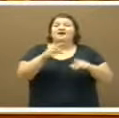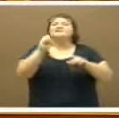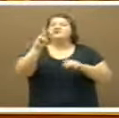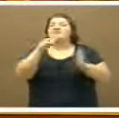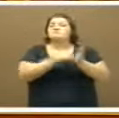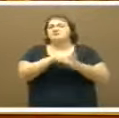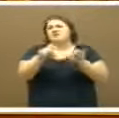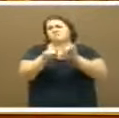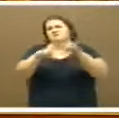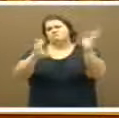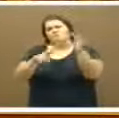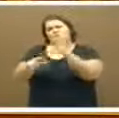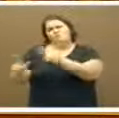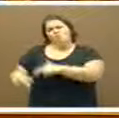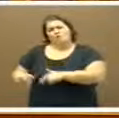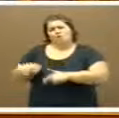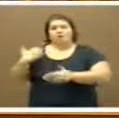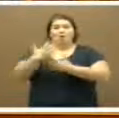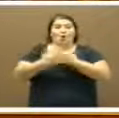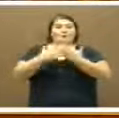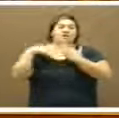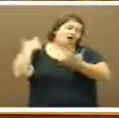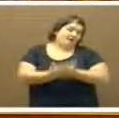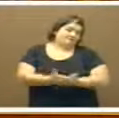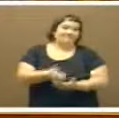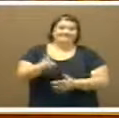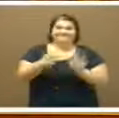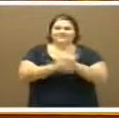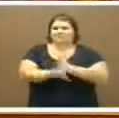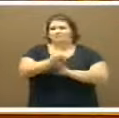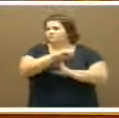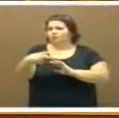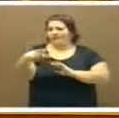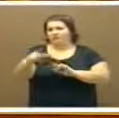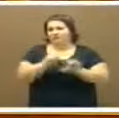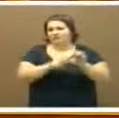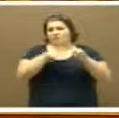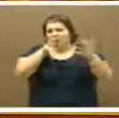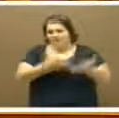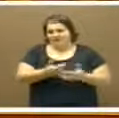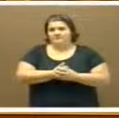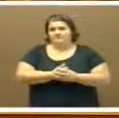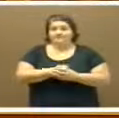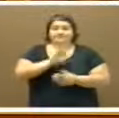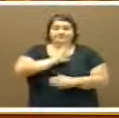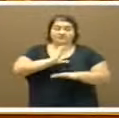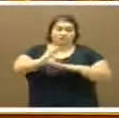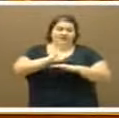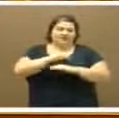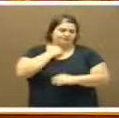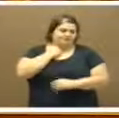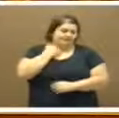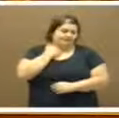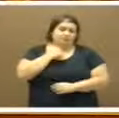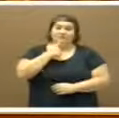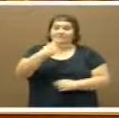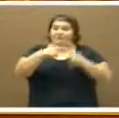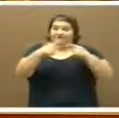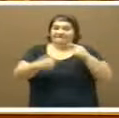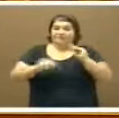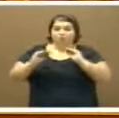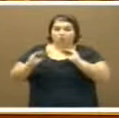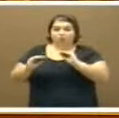gobiernan. Ese es el resultado de la Extremadura real. Señor consejero, antes le he dicho que su déficit,